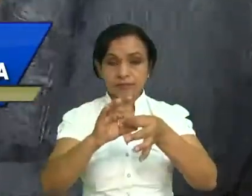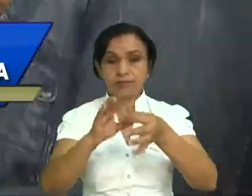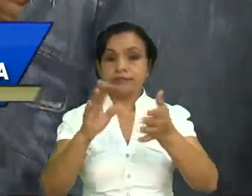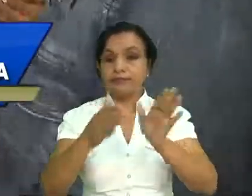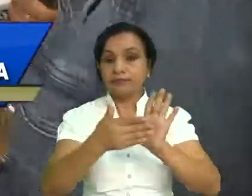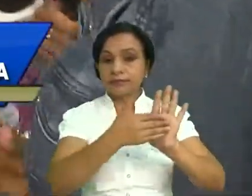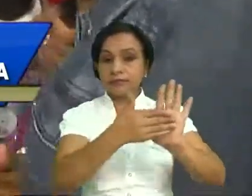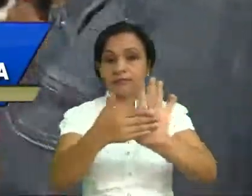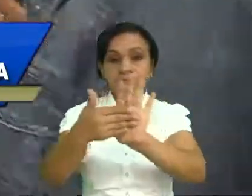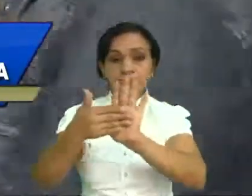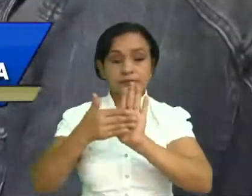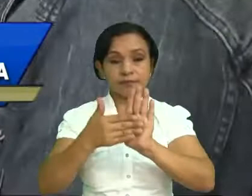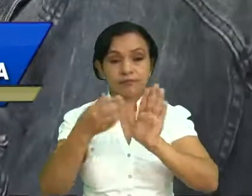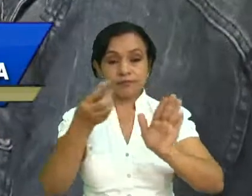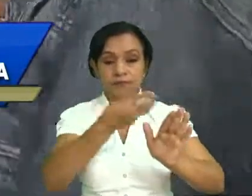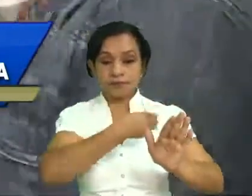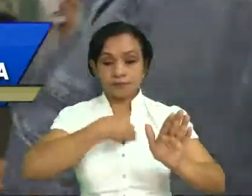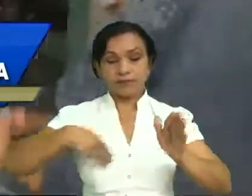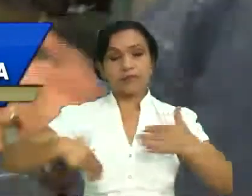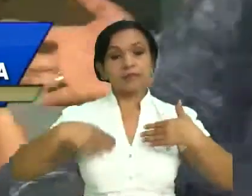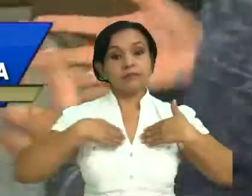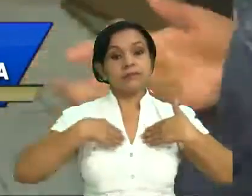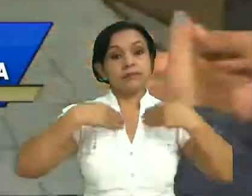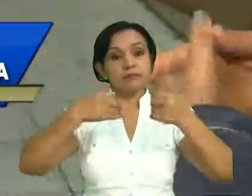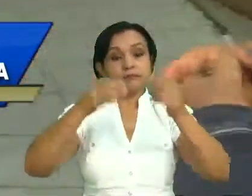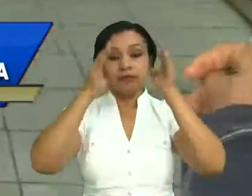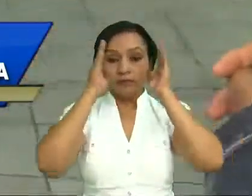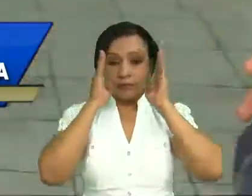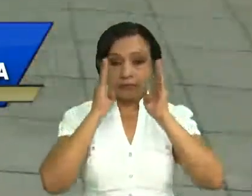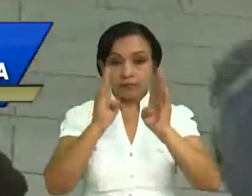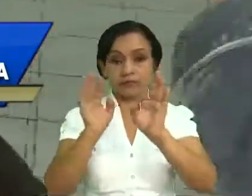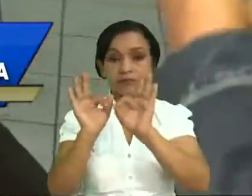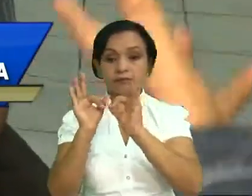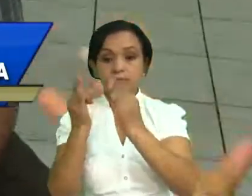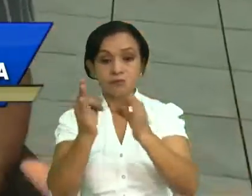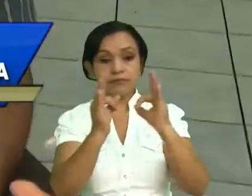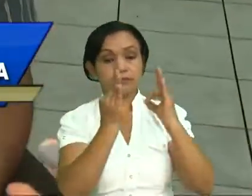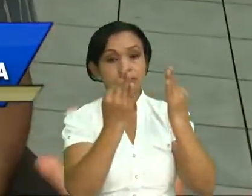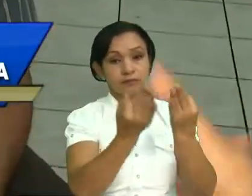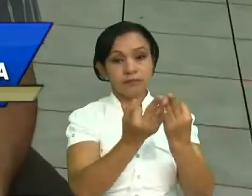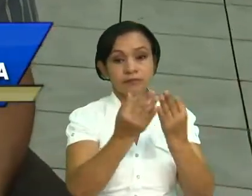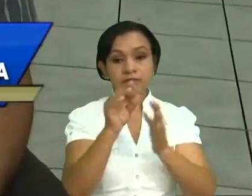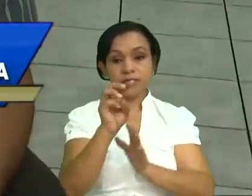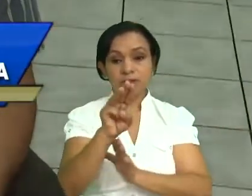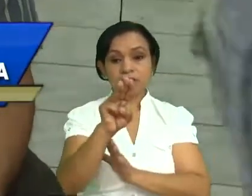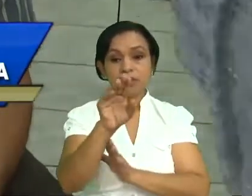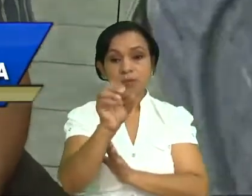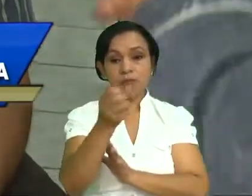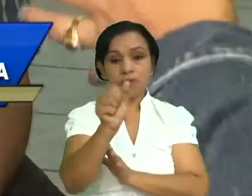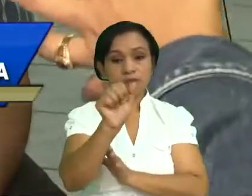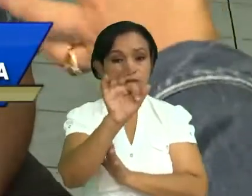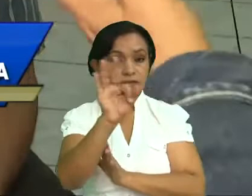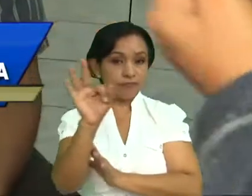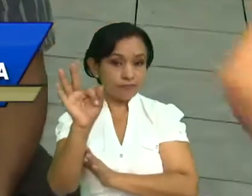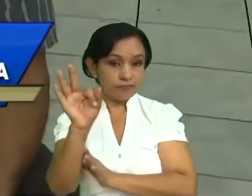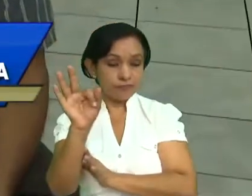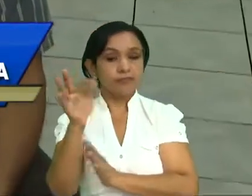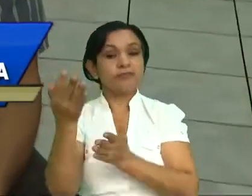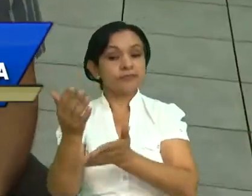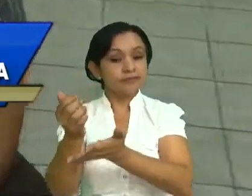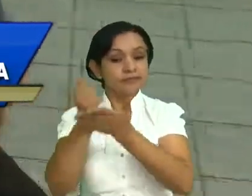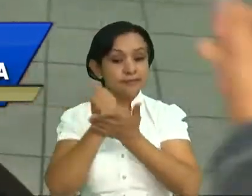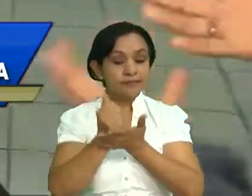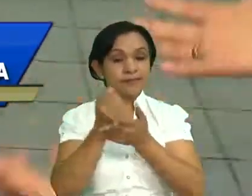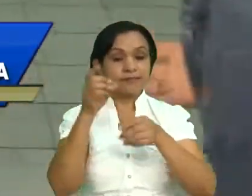del modelo que tiene el Ministerio de Salud de la Atención Familiar y Comunitaria, el MOSAF, que eso ha venido a acercar, ¿verdad?, a